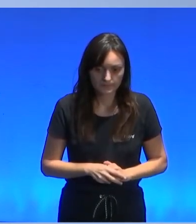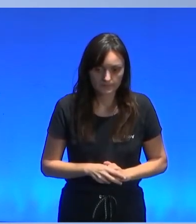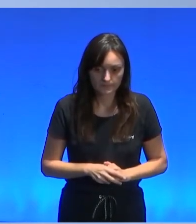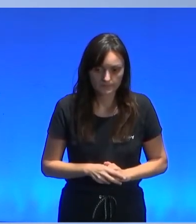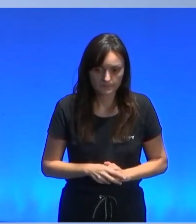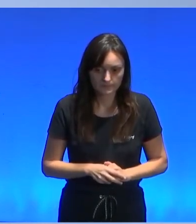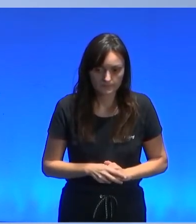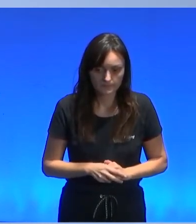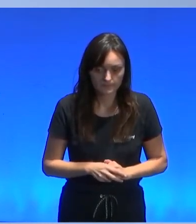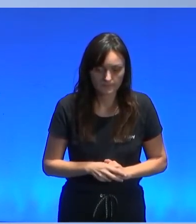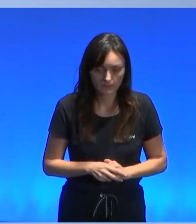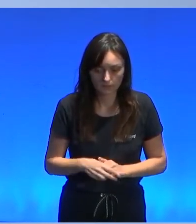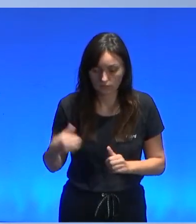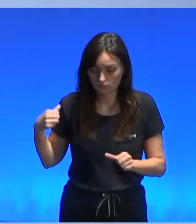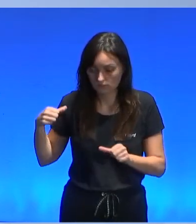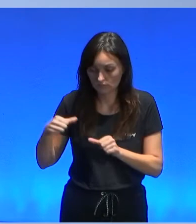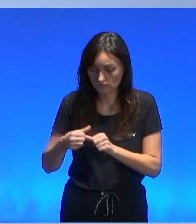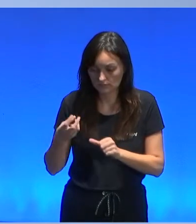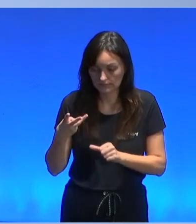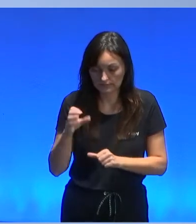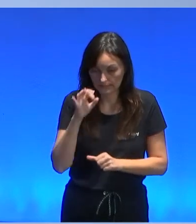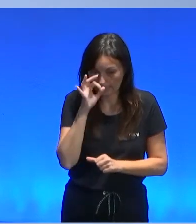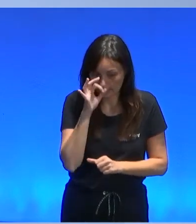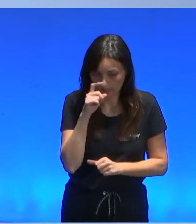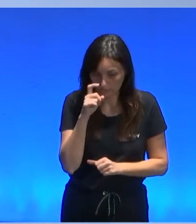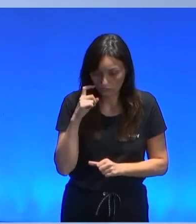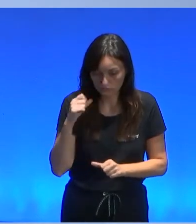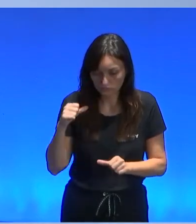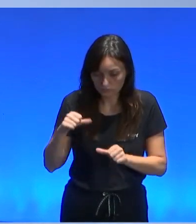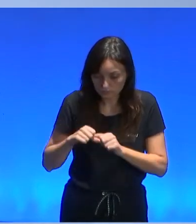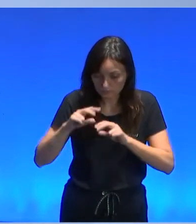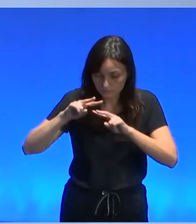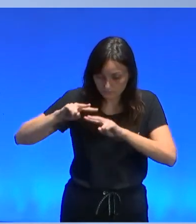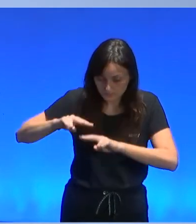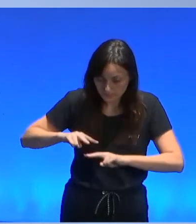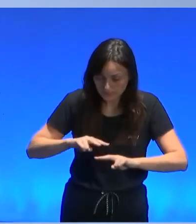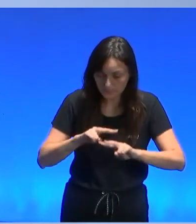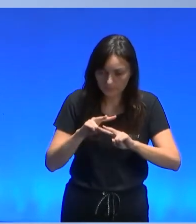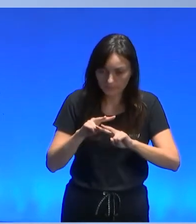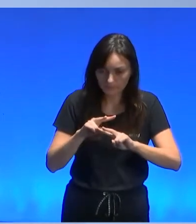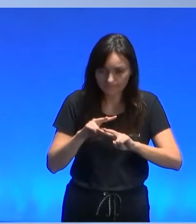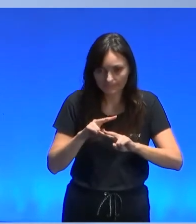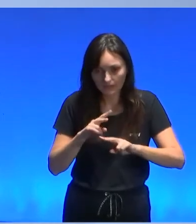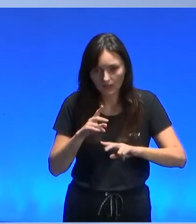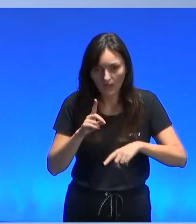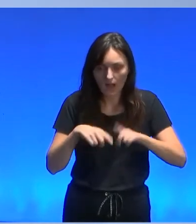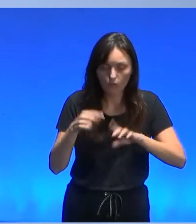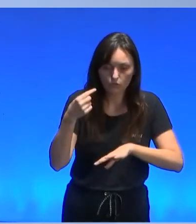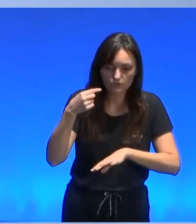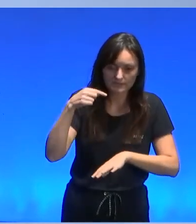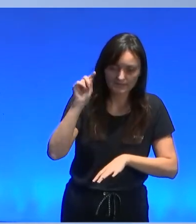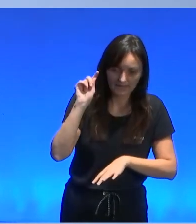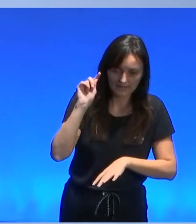a lo largo de estos 30 años empezamos a analizar que hay algunos detalles